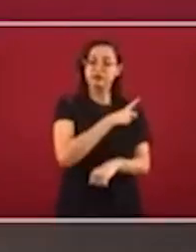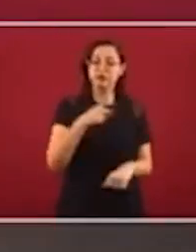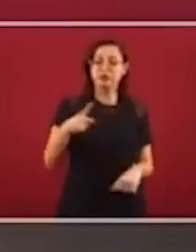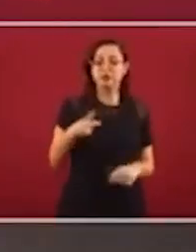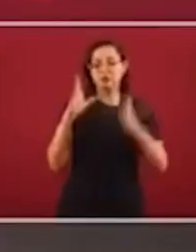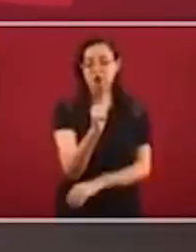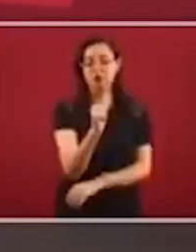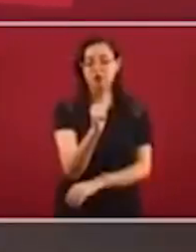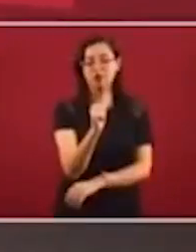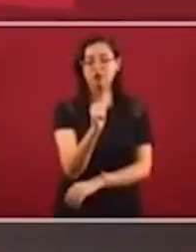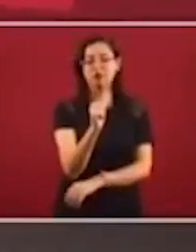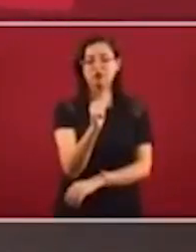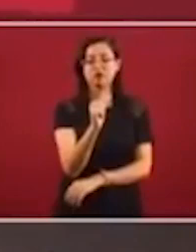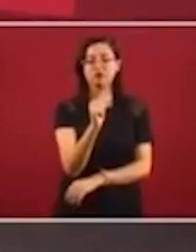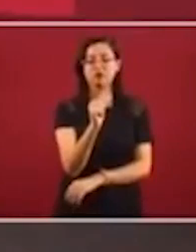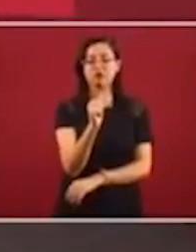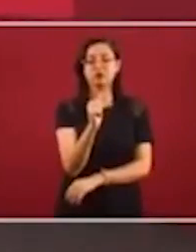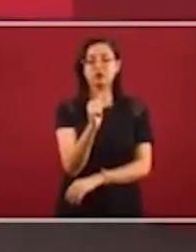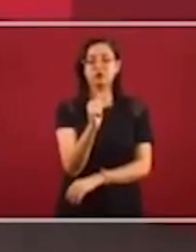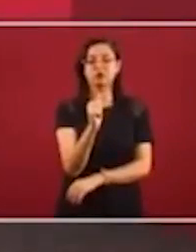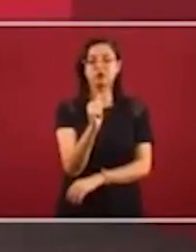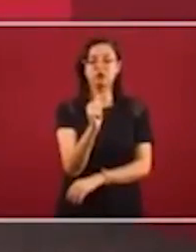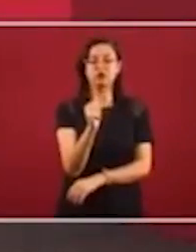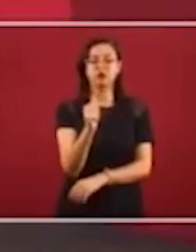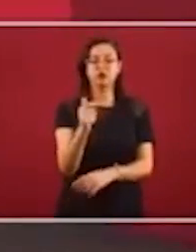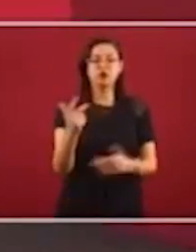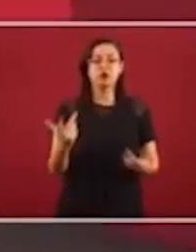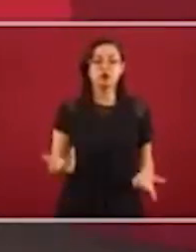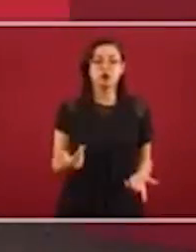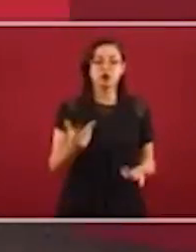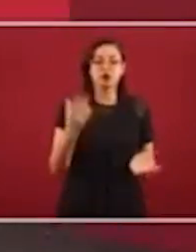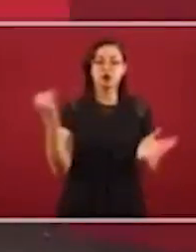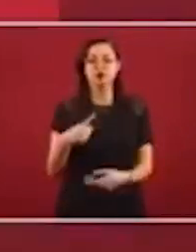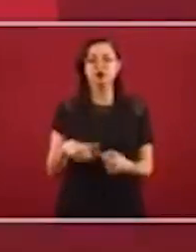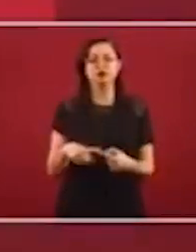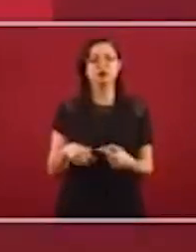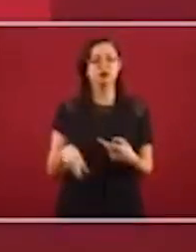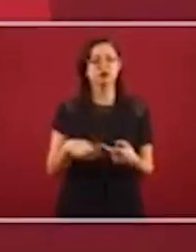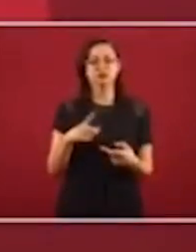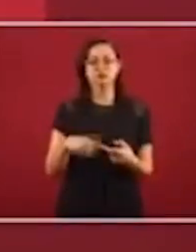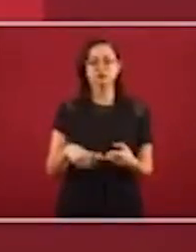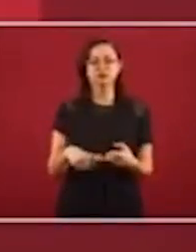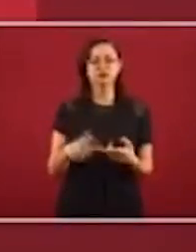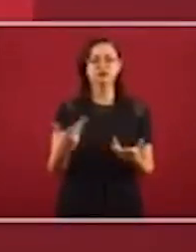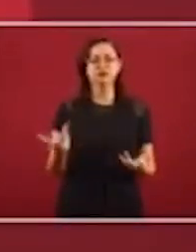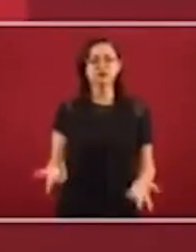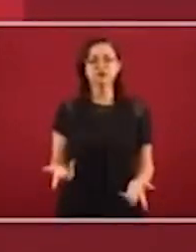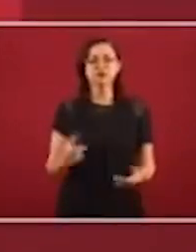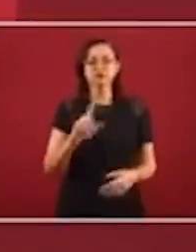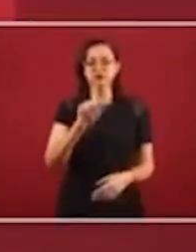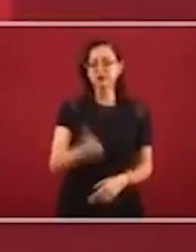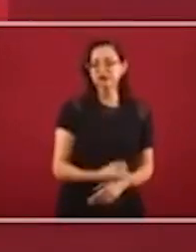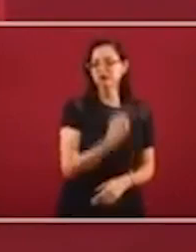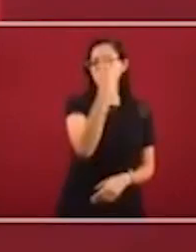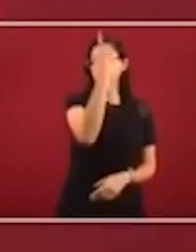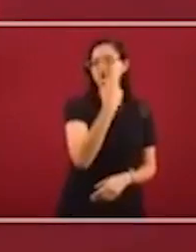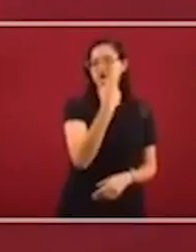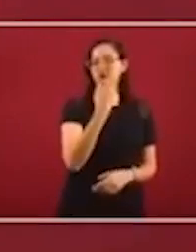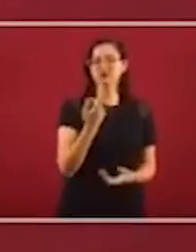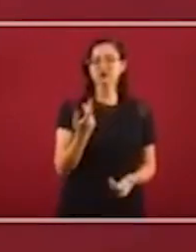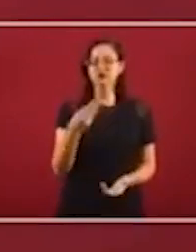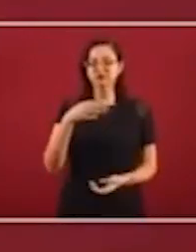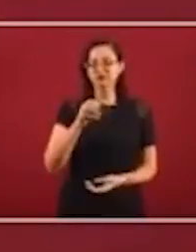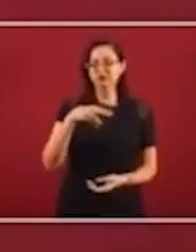a que no hubiese imposición de aranceles, no se optara por los monopolios comerciales,